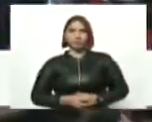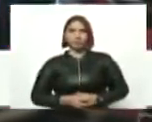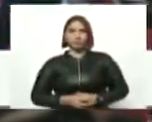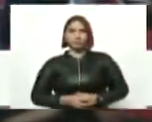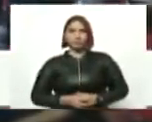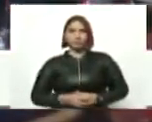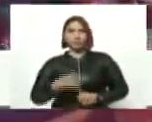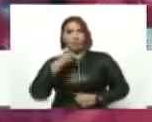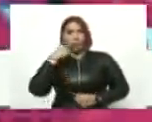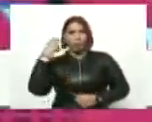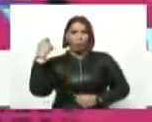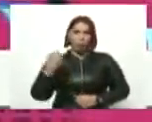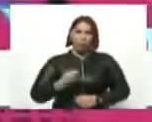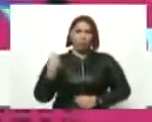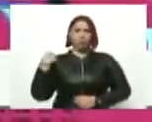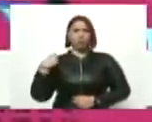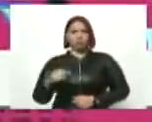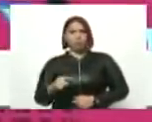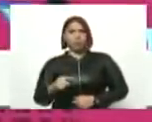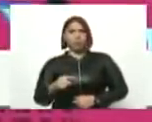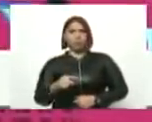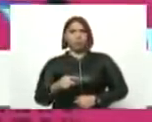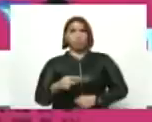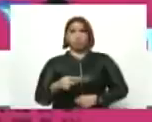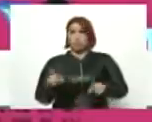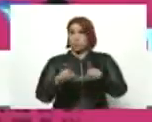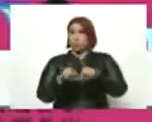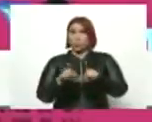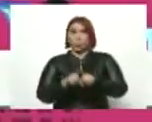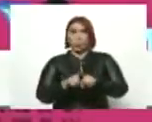Los hombres aquí tuvimos que pedir paridad de género, los hombres,